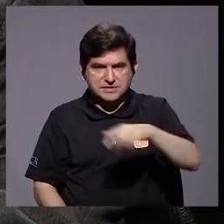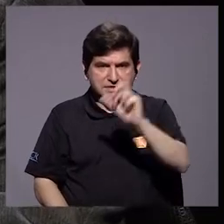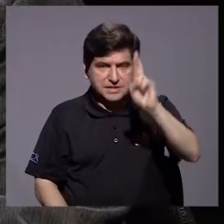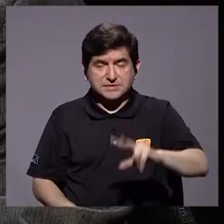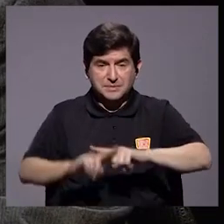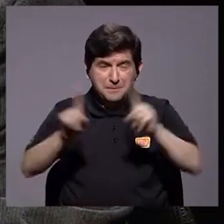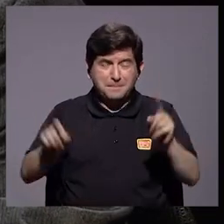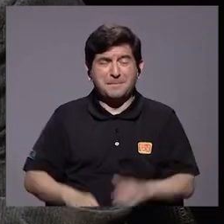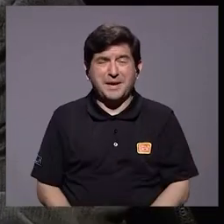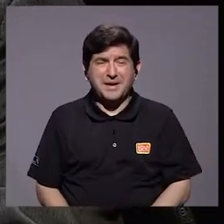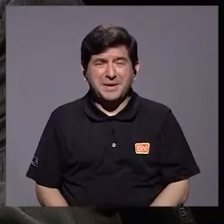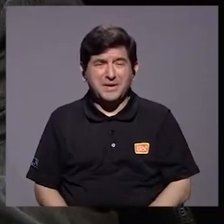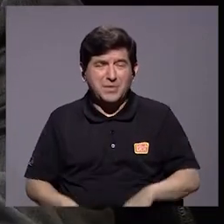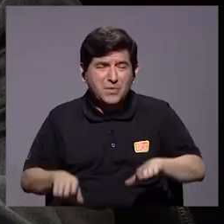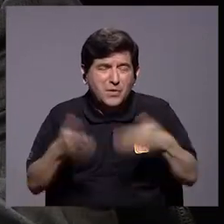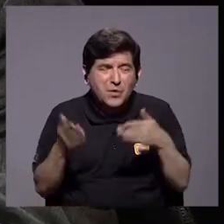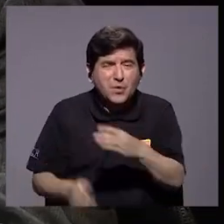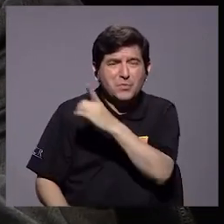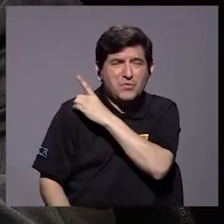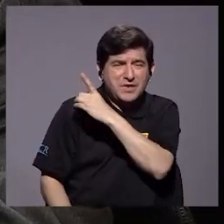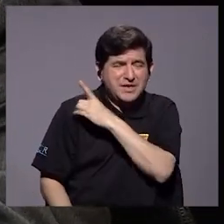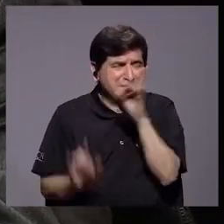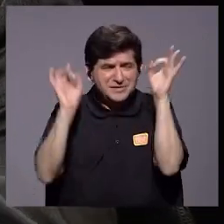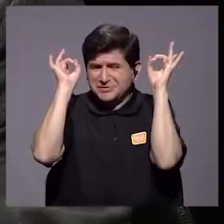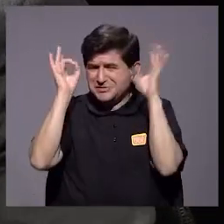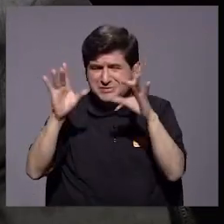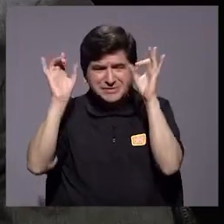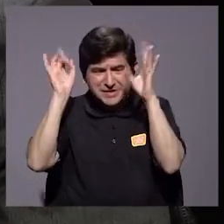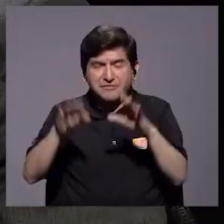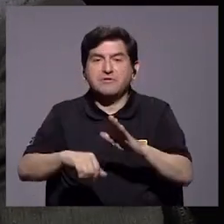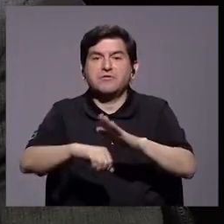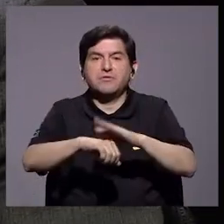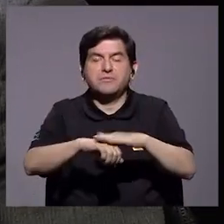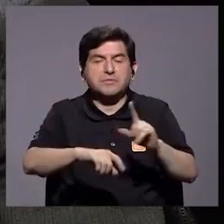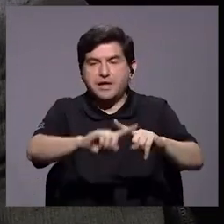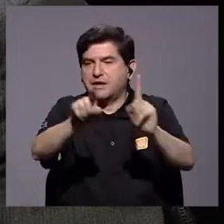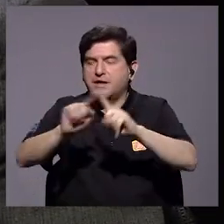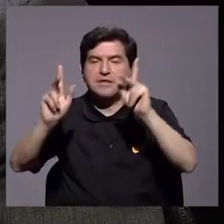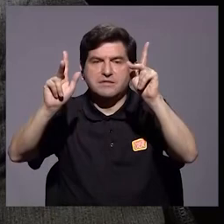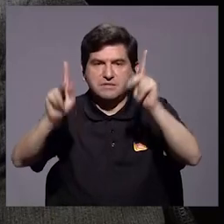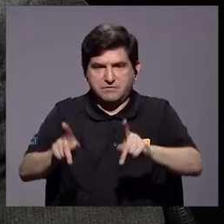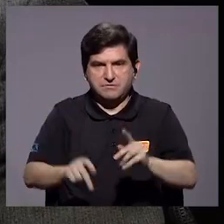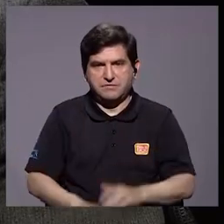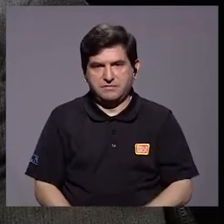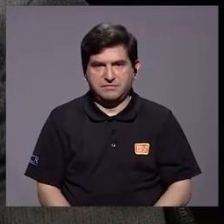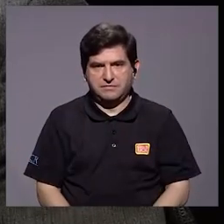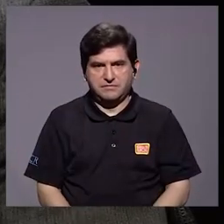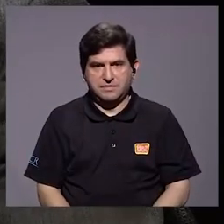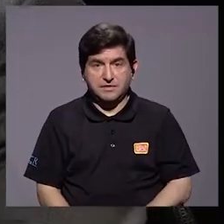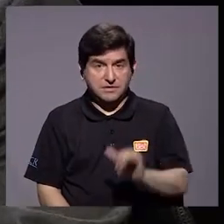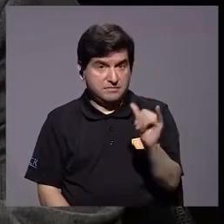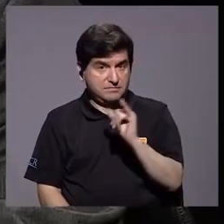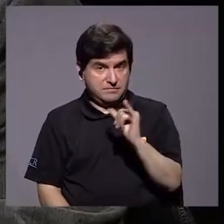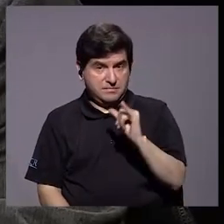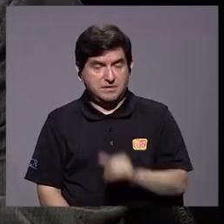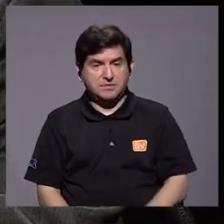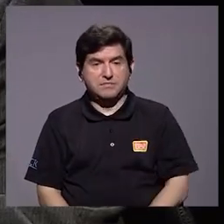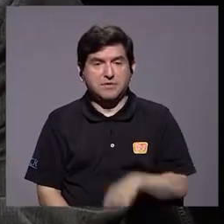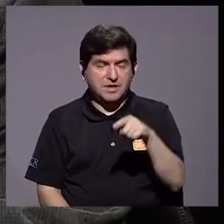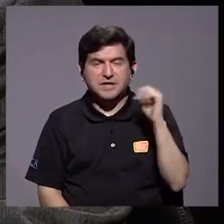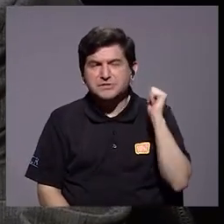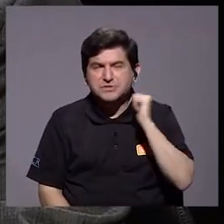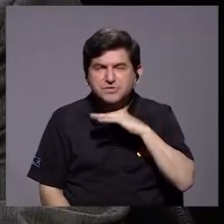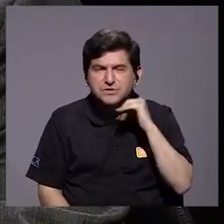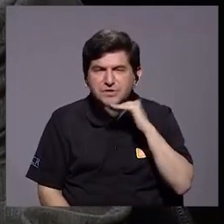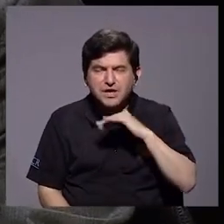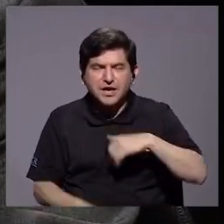un fiasco en los últimos años y le ha dado cabida a un montón de gente que además ensucia el fútbol y que